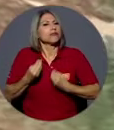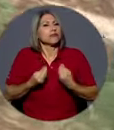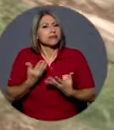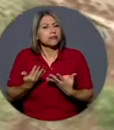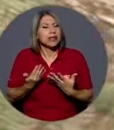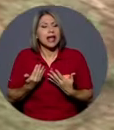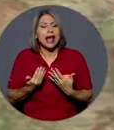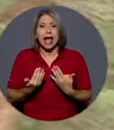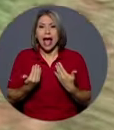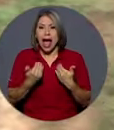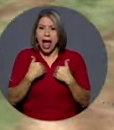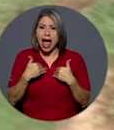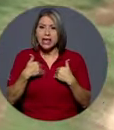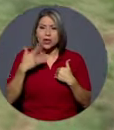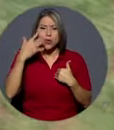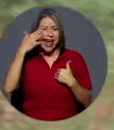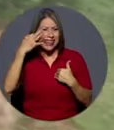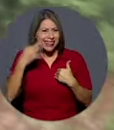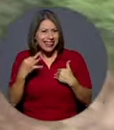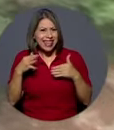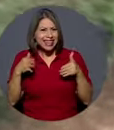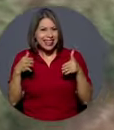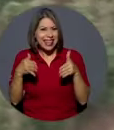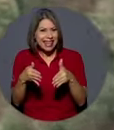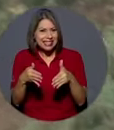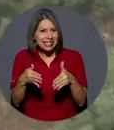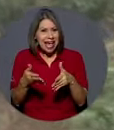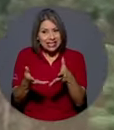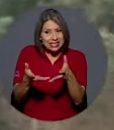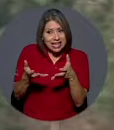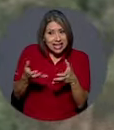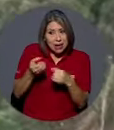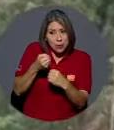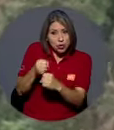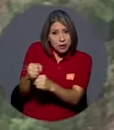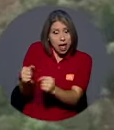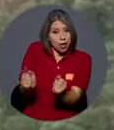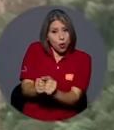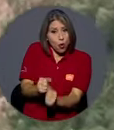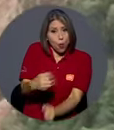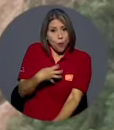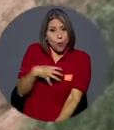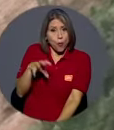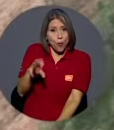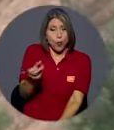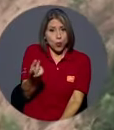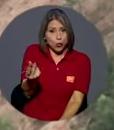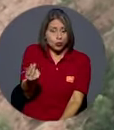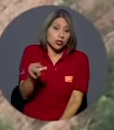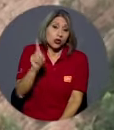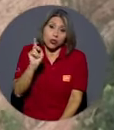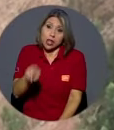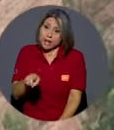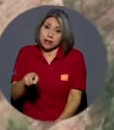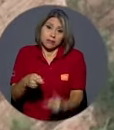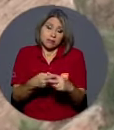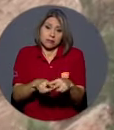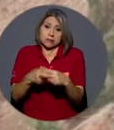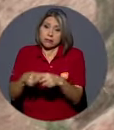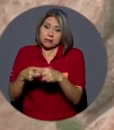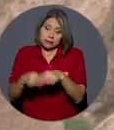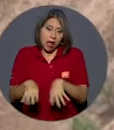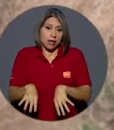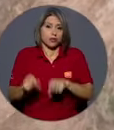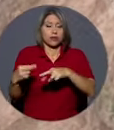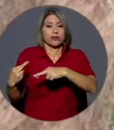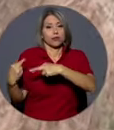que hay una tendencia a que se quiera que ellos con su propio presupuesto empiecen a tener que asumir